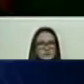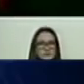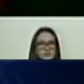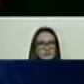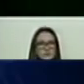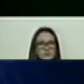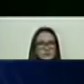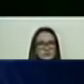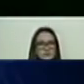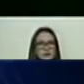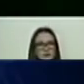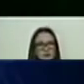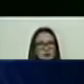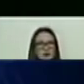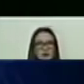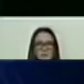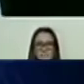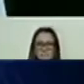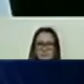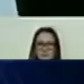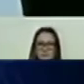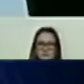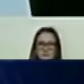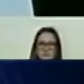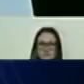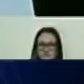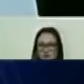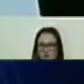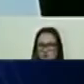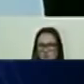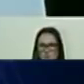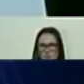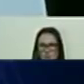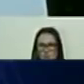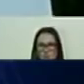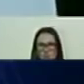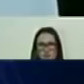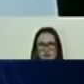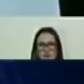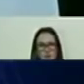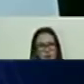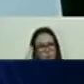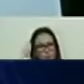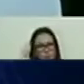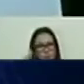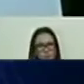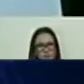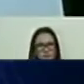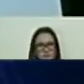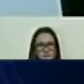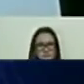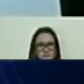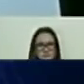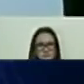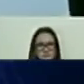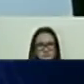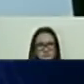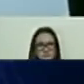Ellos quieren repetir con Venezuela el maltrato que le dieron a nuestra hermana Cuba.